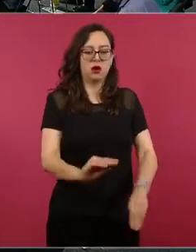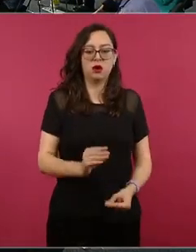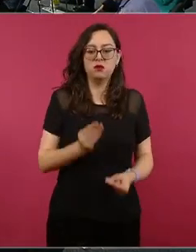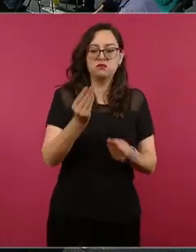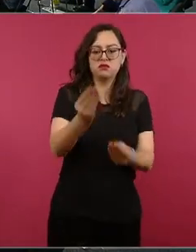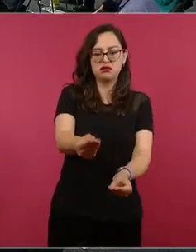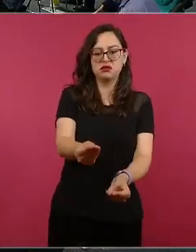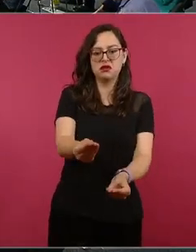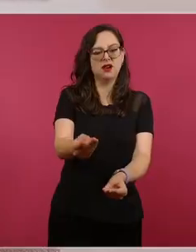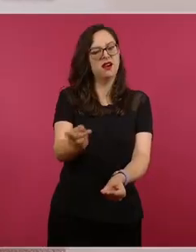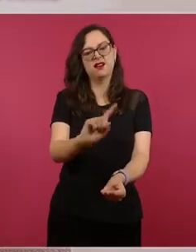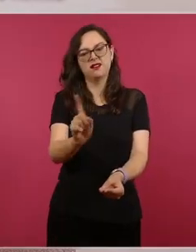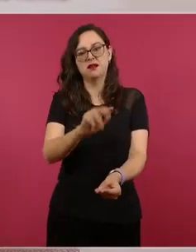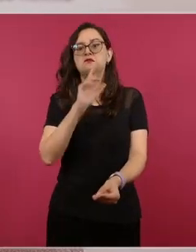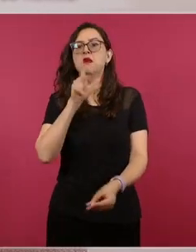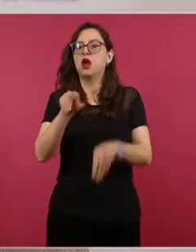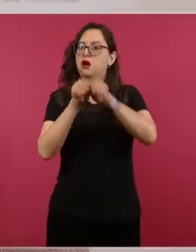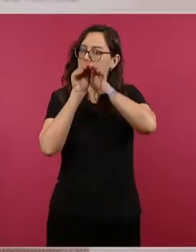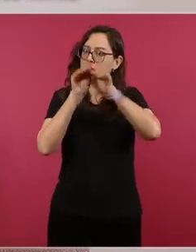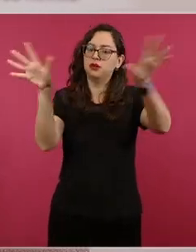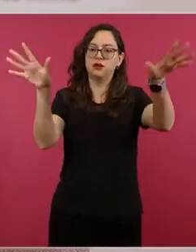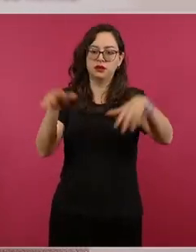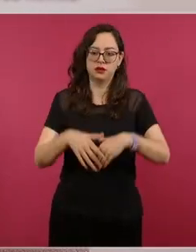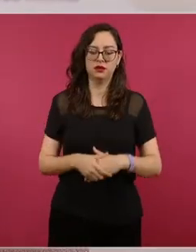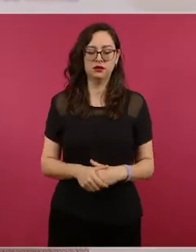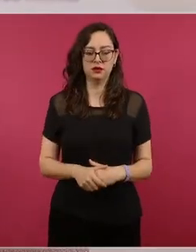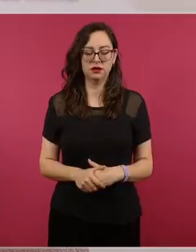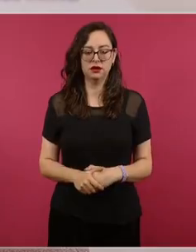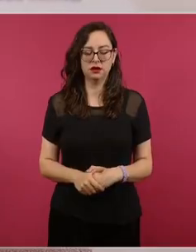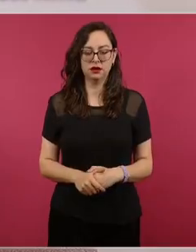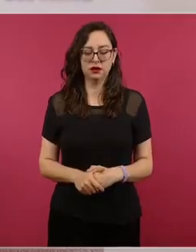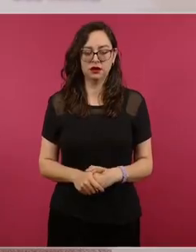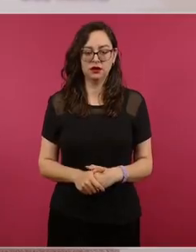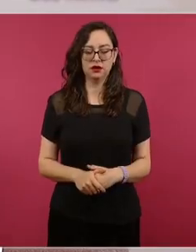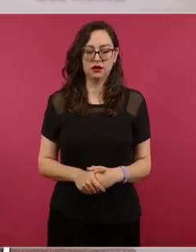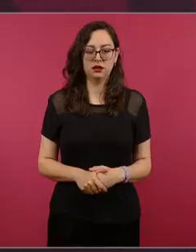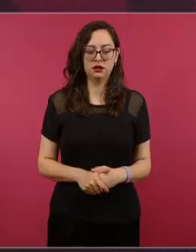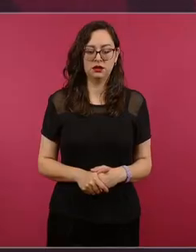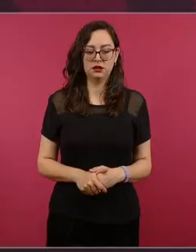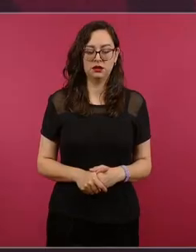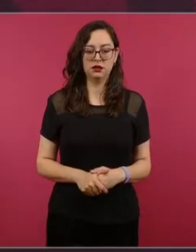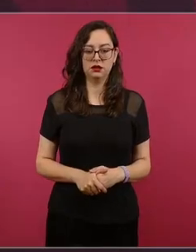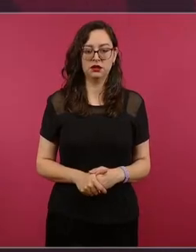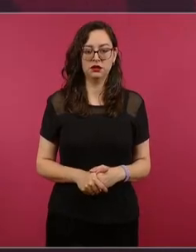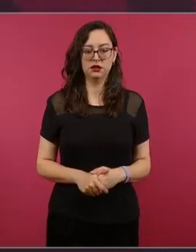esto, pero no, que venga el director. Porque sí.